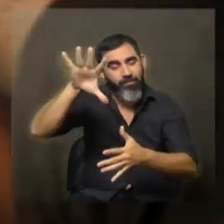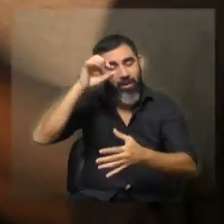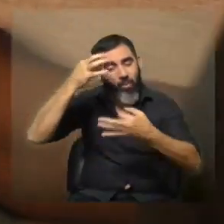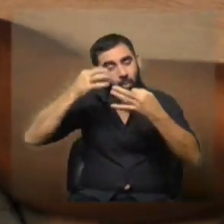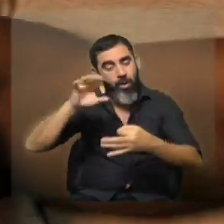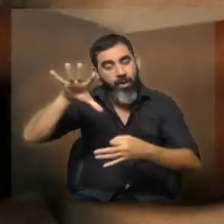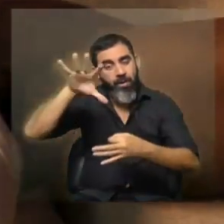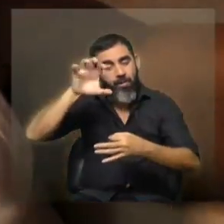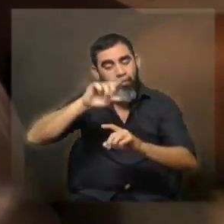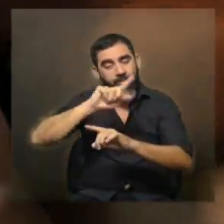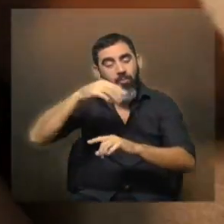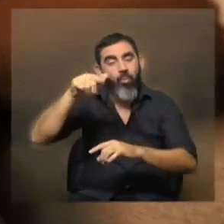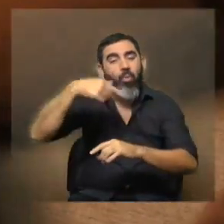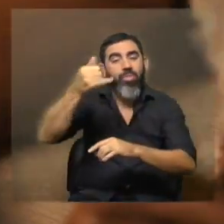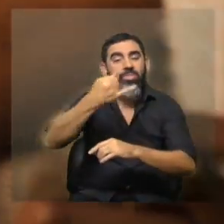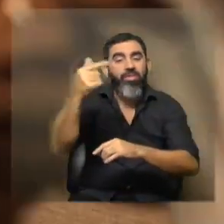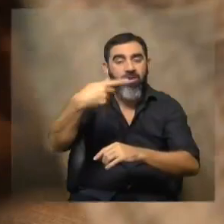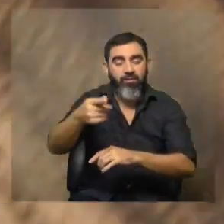en la memoria como para recordarlo al día siguiente.